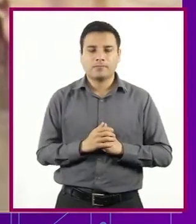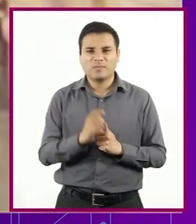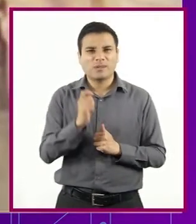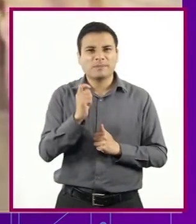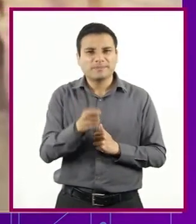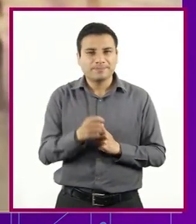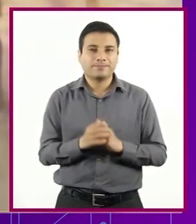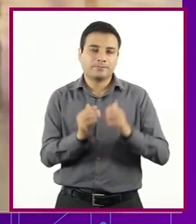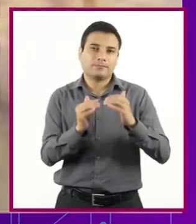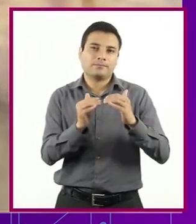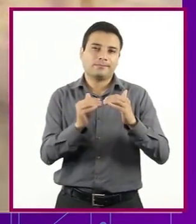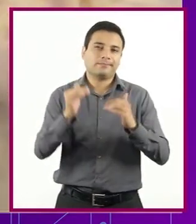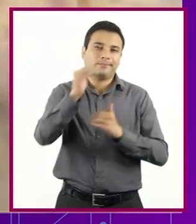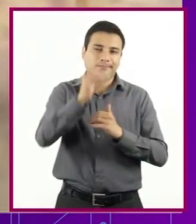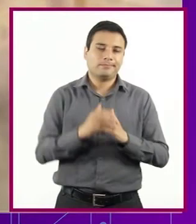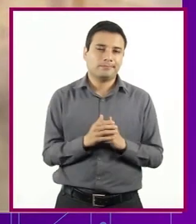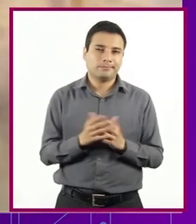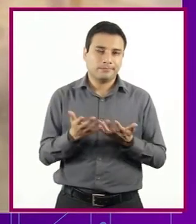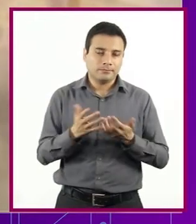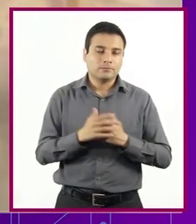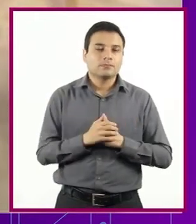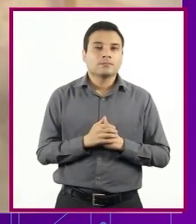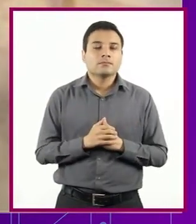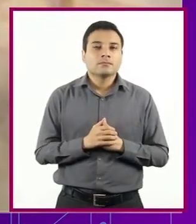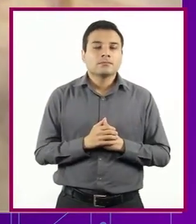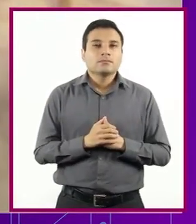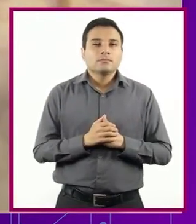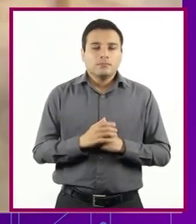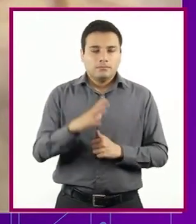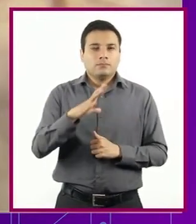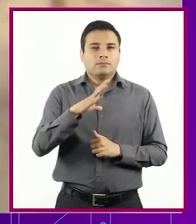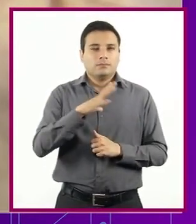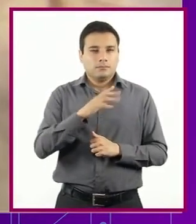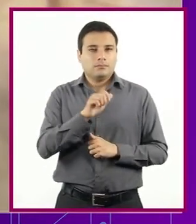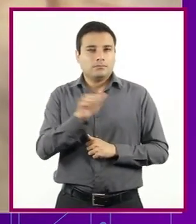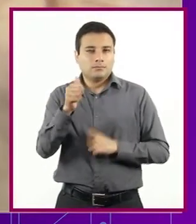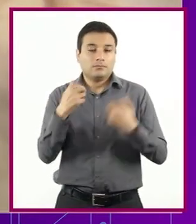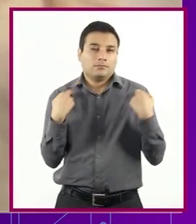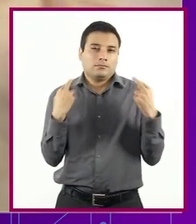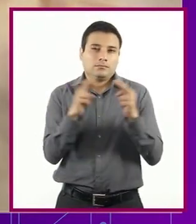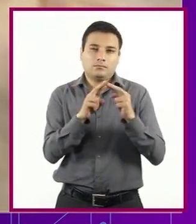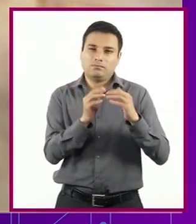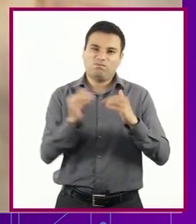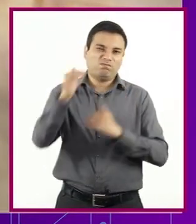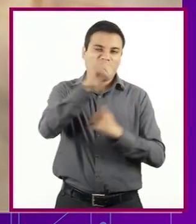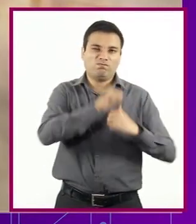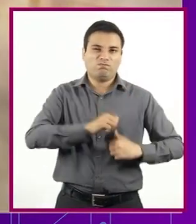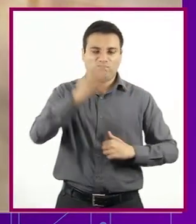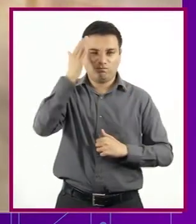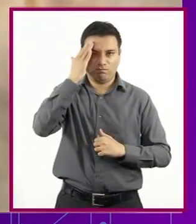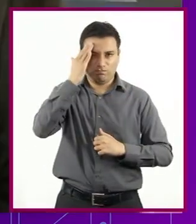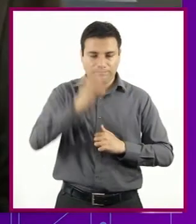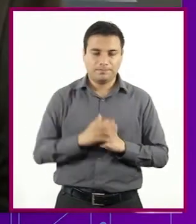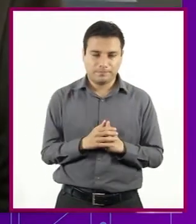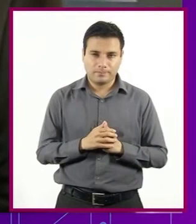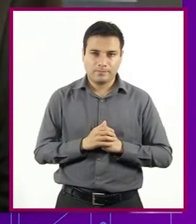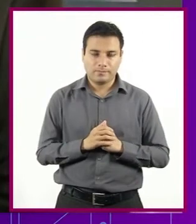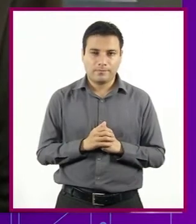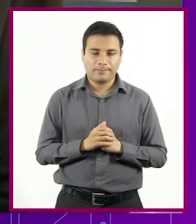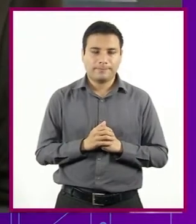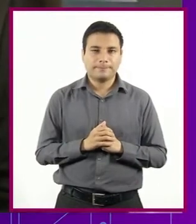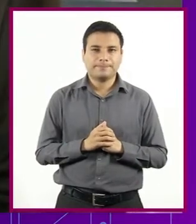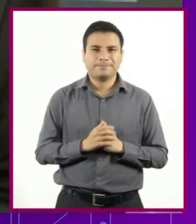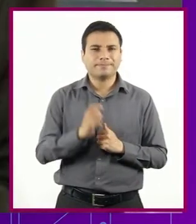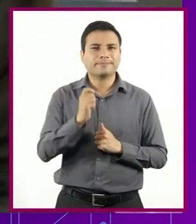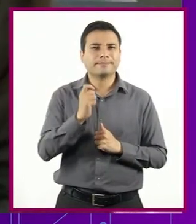decir el mayor o el que rige, y había otros que estaban por encima de ellos, el Telpochtlato, y que